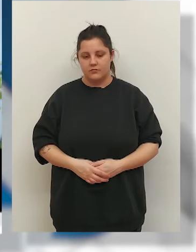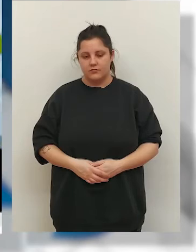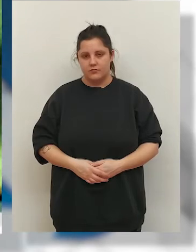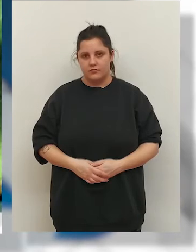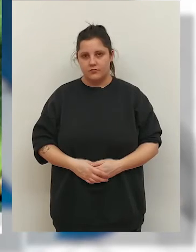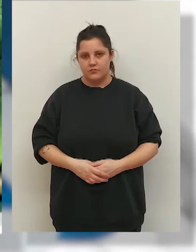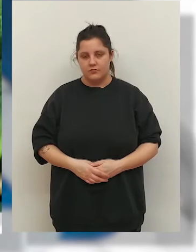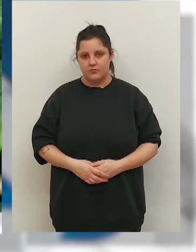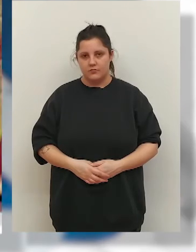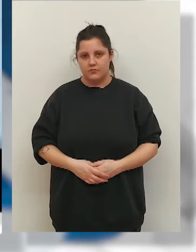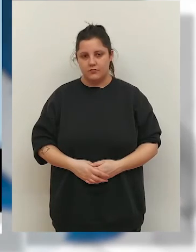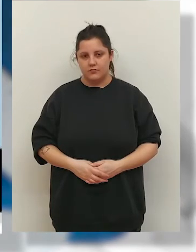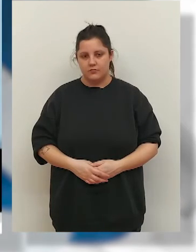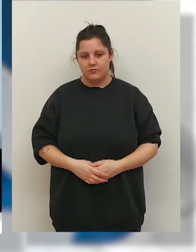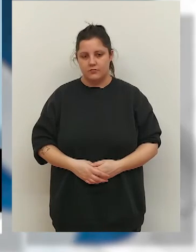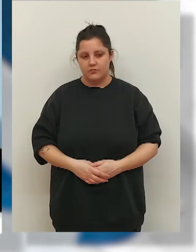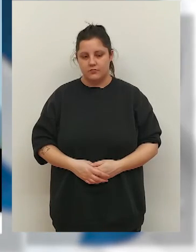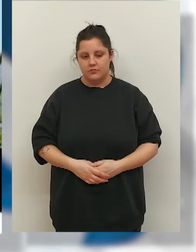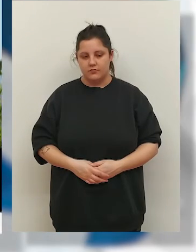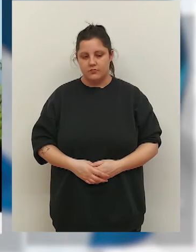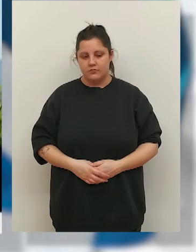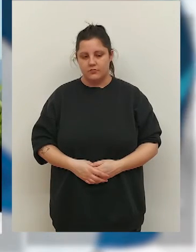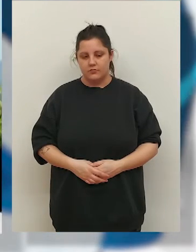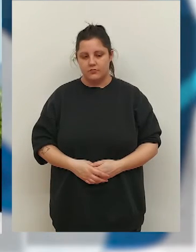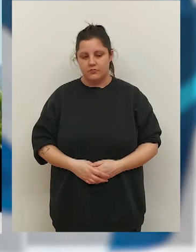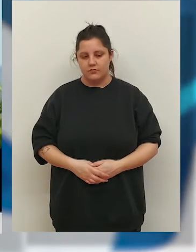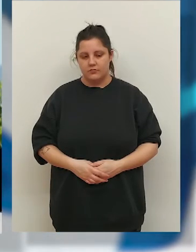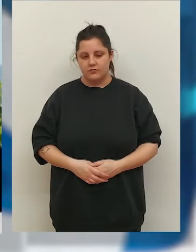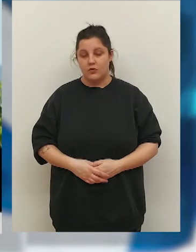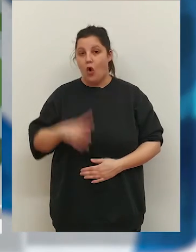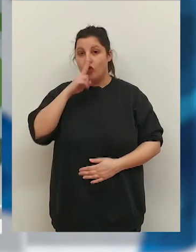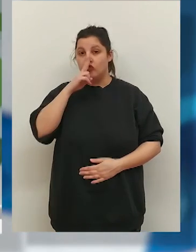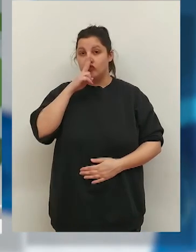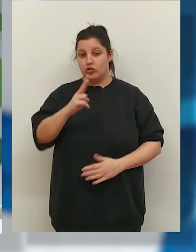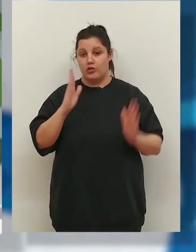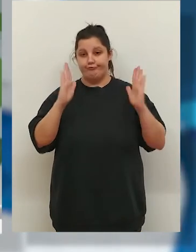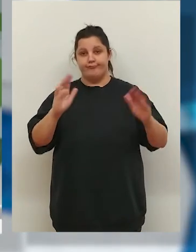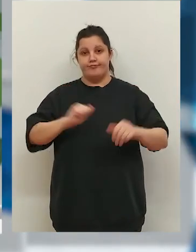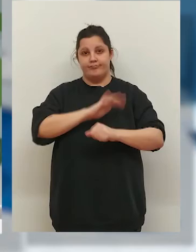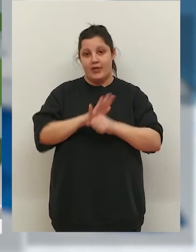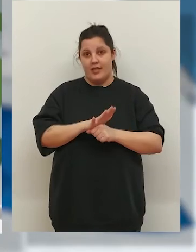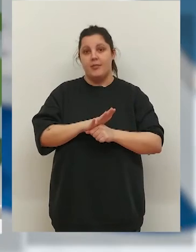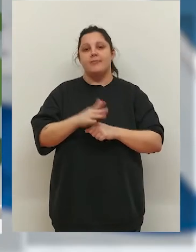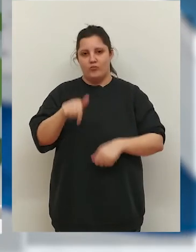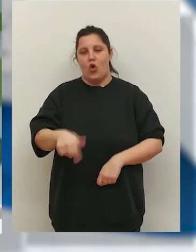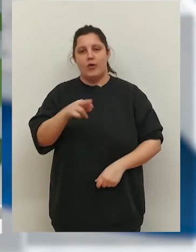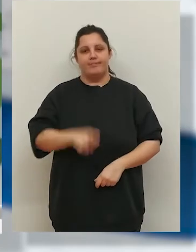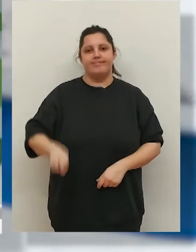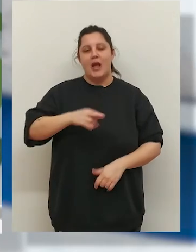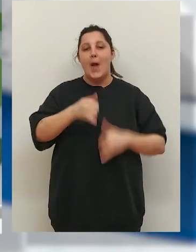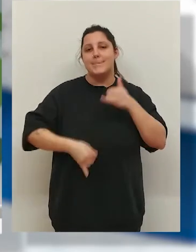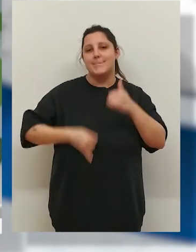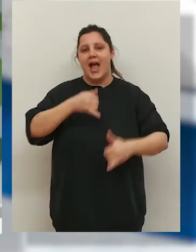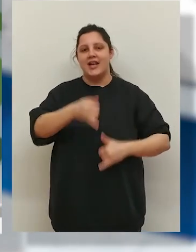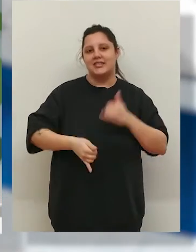un buen seguro agrario que garantice tu tranquilidad. Agroseguro. Trabaja sobre seguro. Tras dos años de pandemia, hoy se han retomado